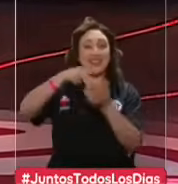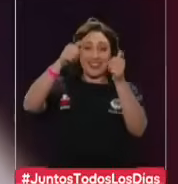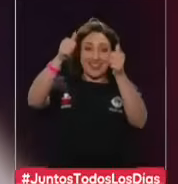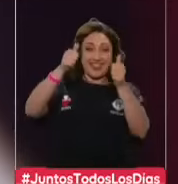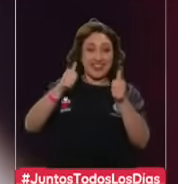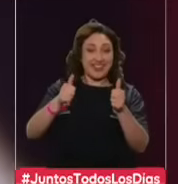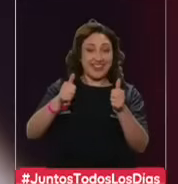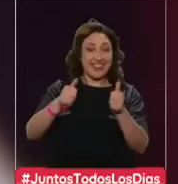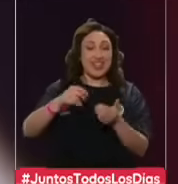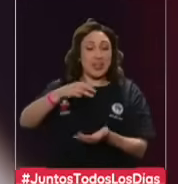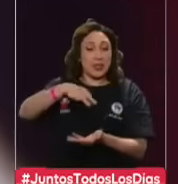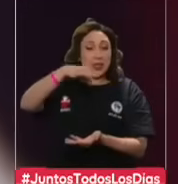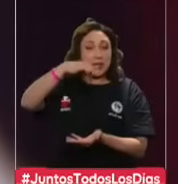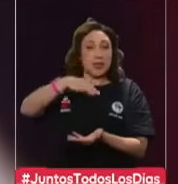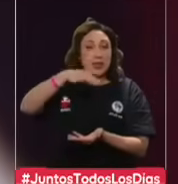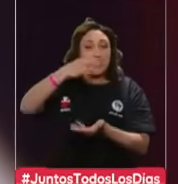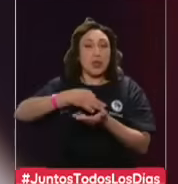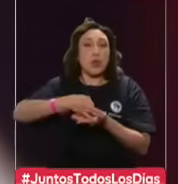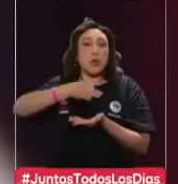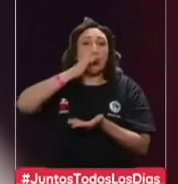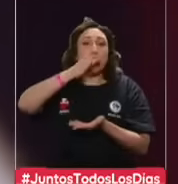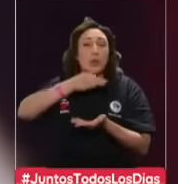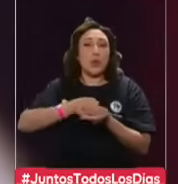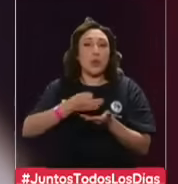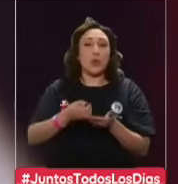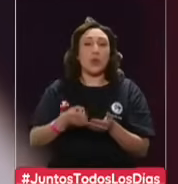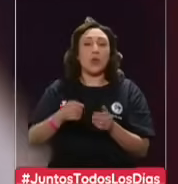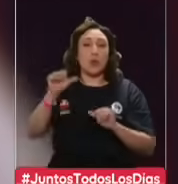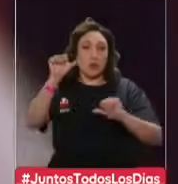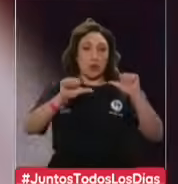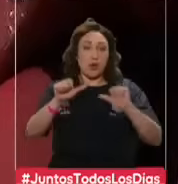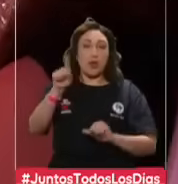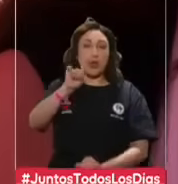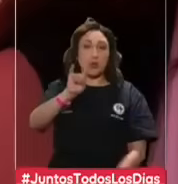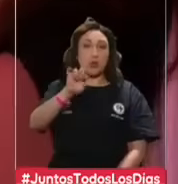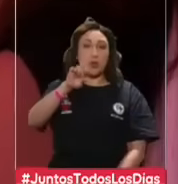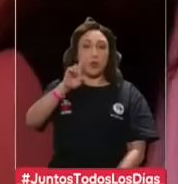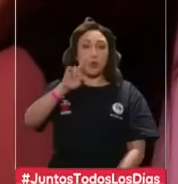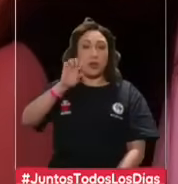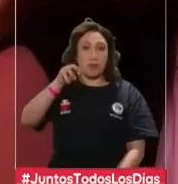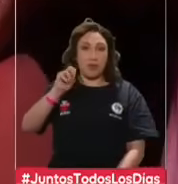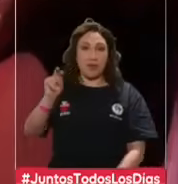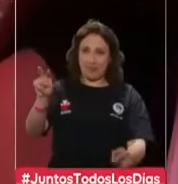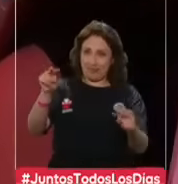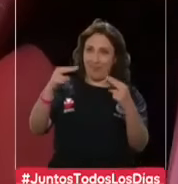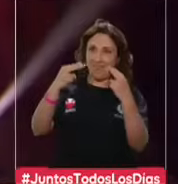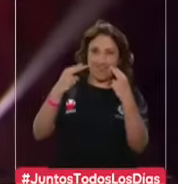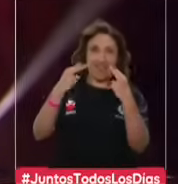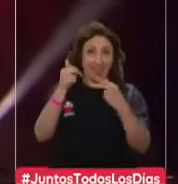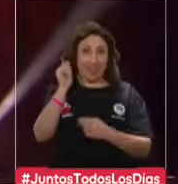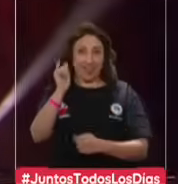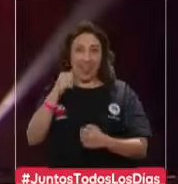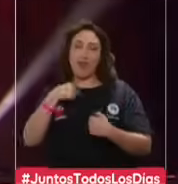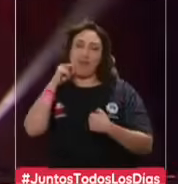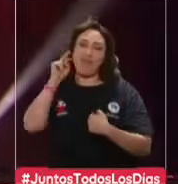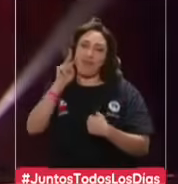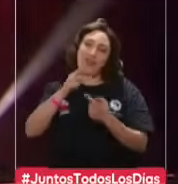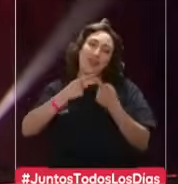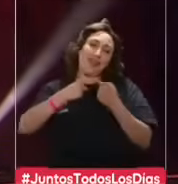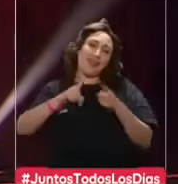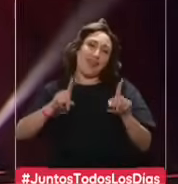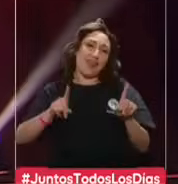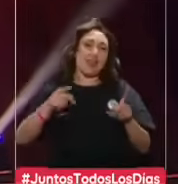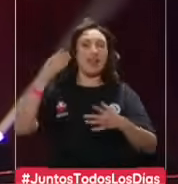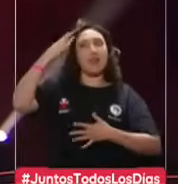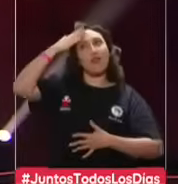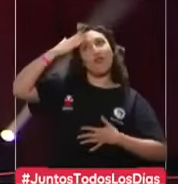de Té Supremo. ¿Me vieron o no? Ay, si aparezco tan distinta. Y es que bañado